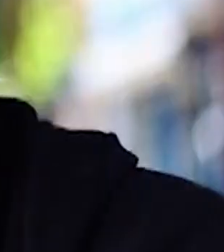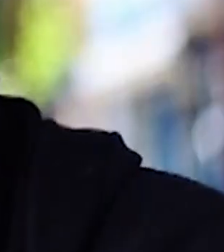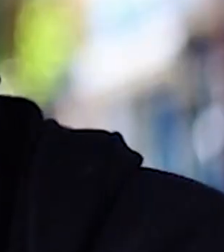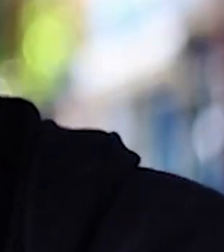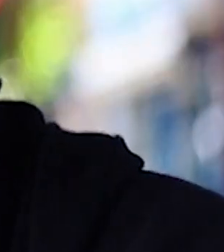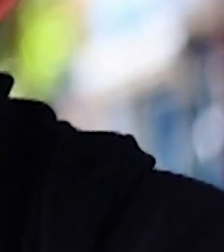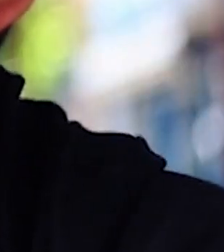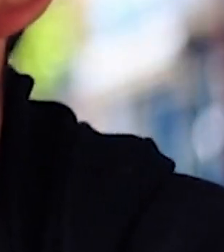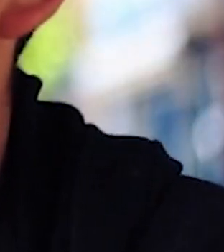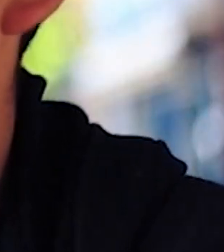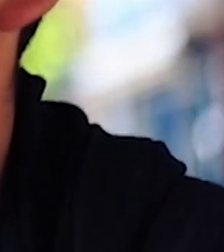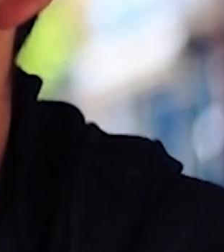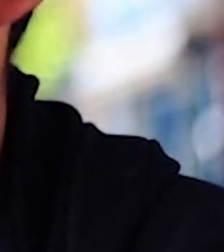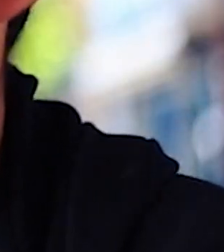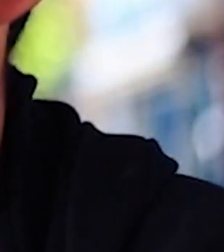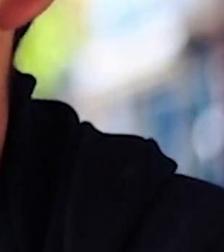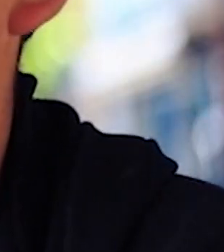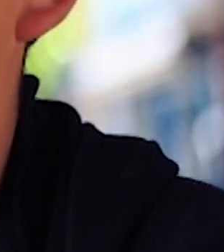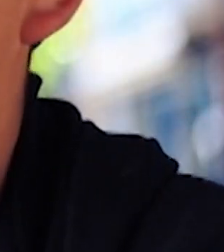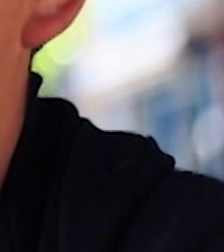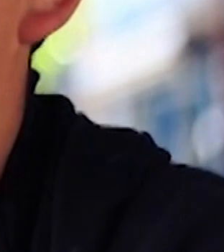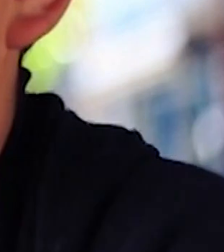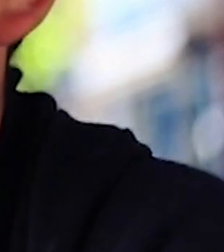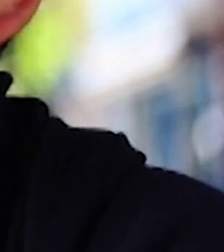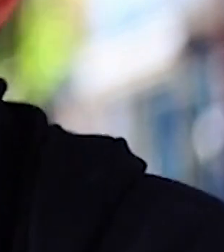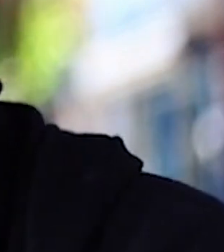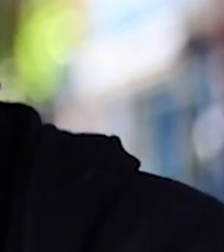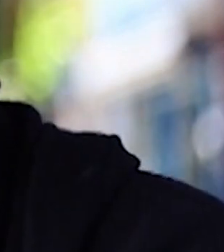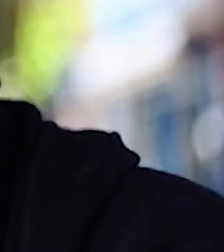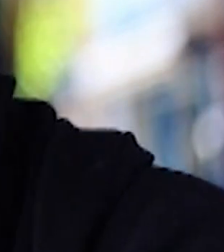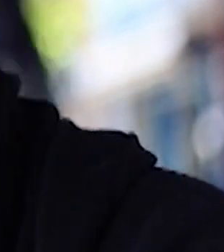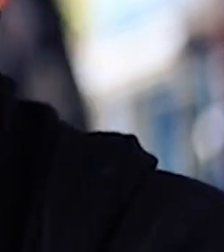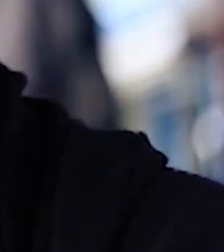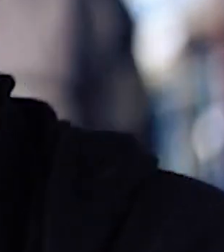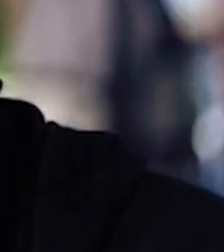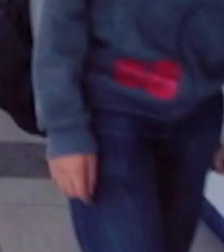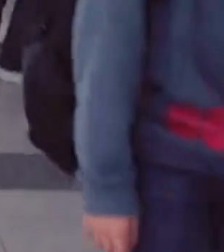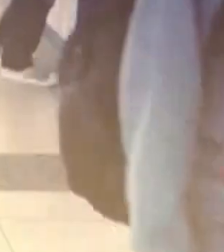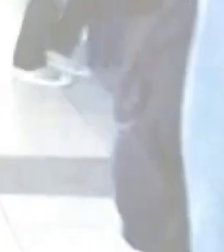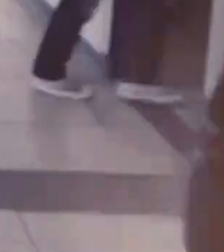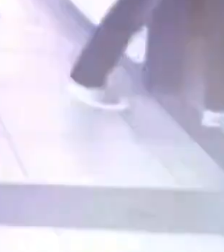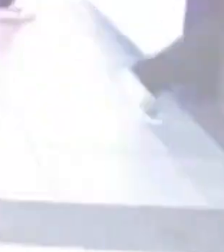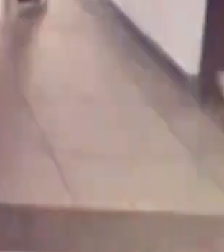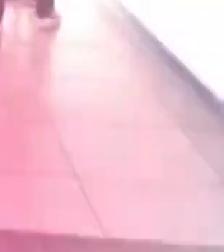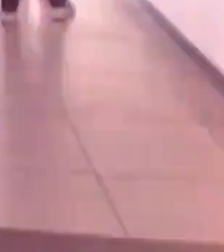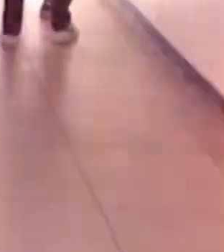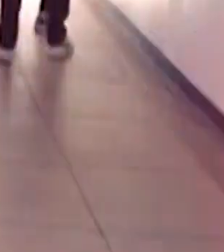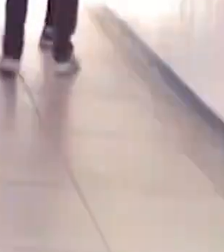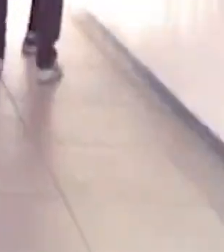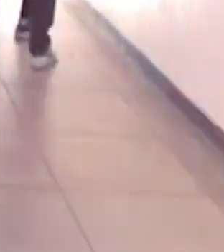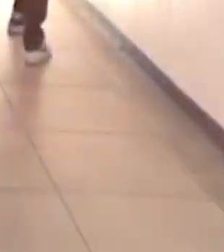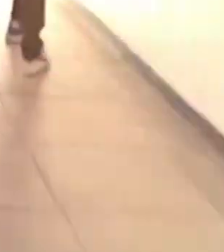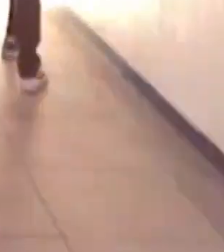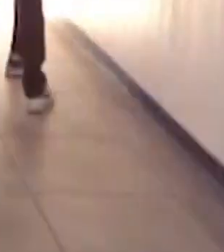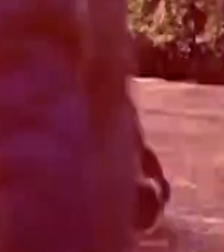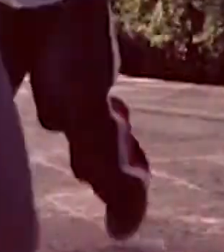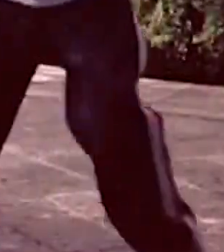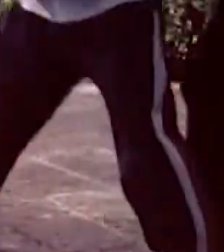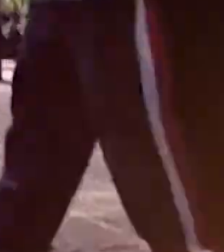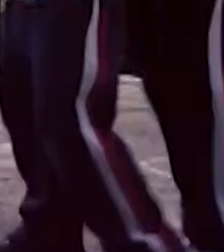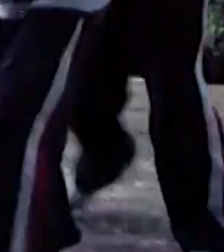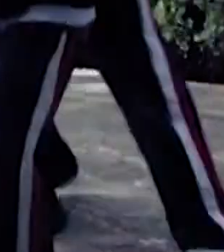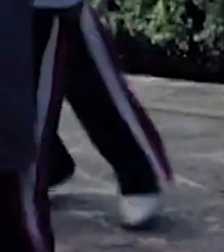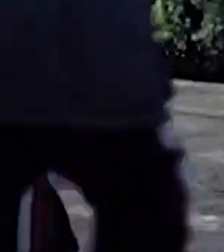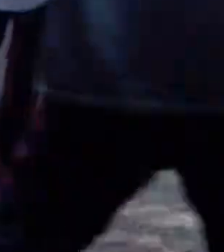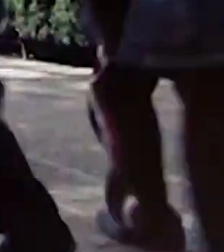abuso. Hay veces que actuamos sin pensar y pues de ahí el problema. La violencia psicológica y física. Un